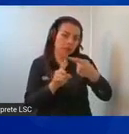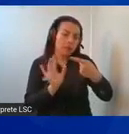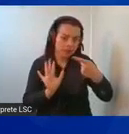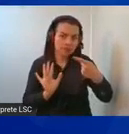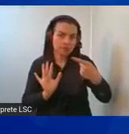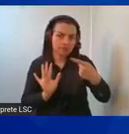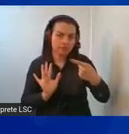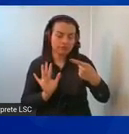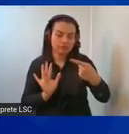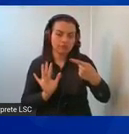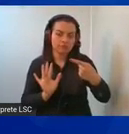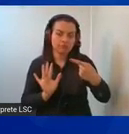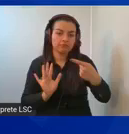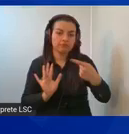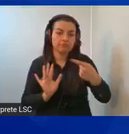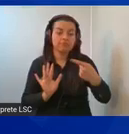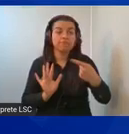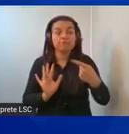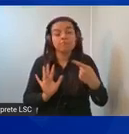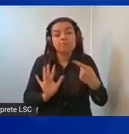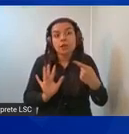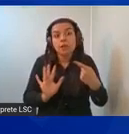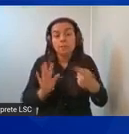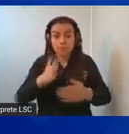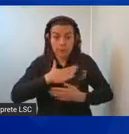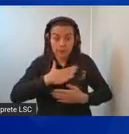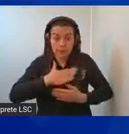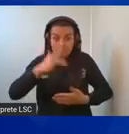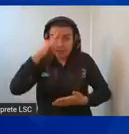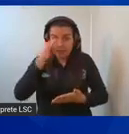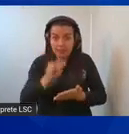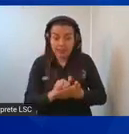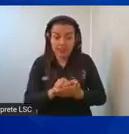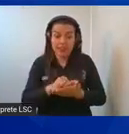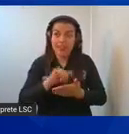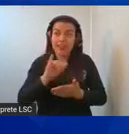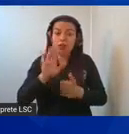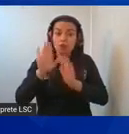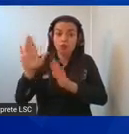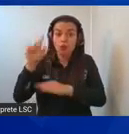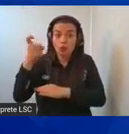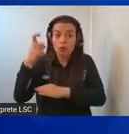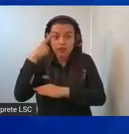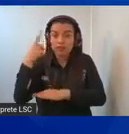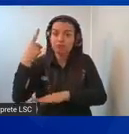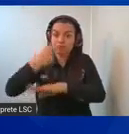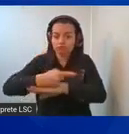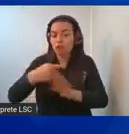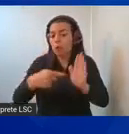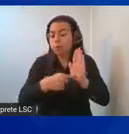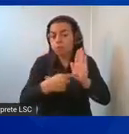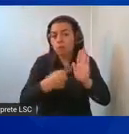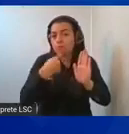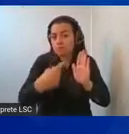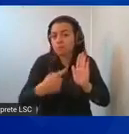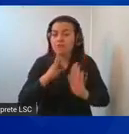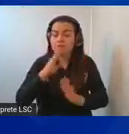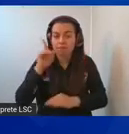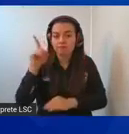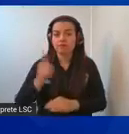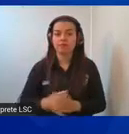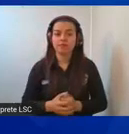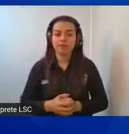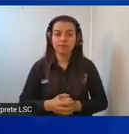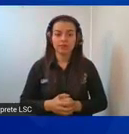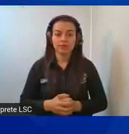poder hacer eso. Pero pues digamos que yo creo que la facultad de reglamentación del gobierno queda absolutamente clara en el mismo. Eso es como